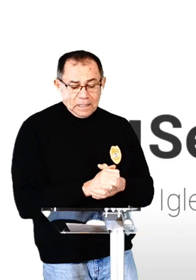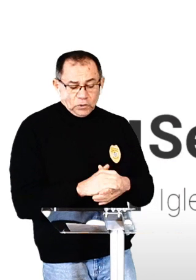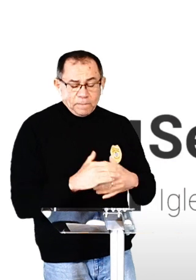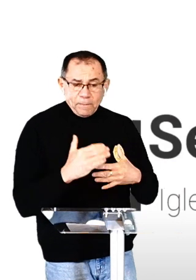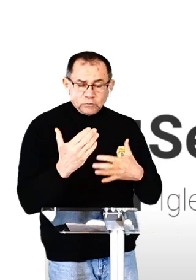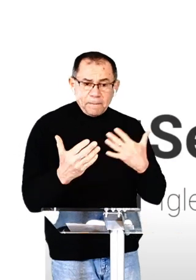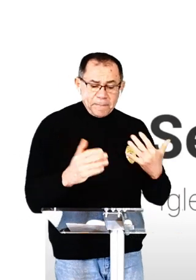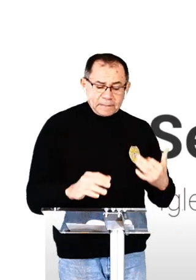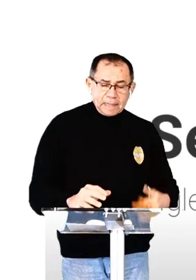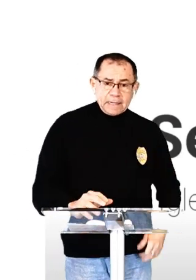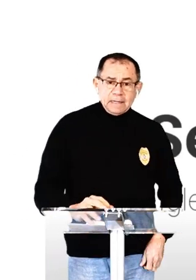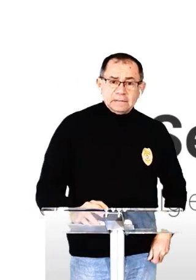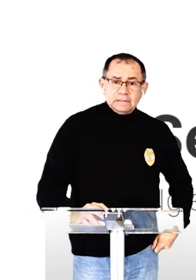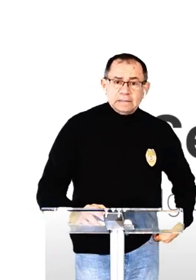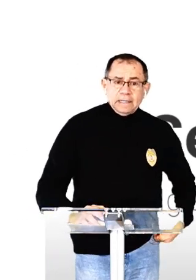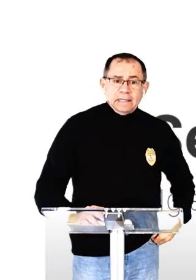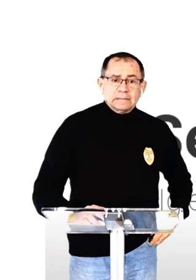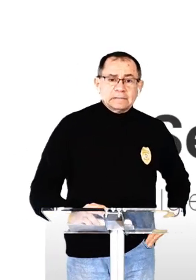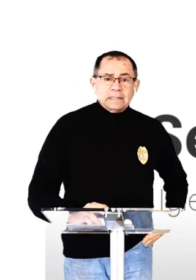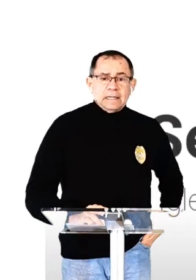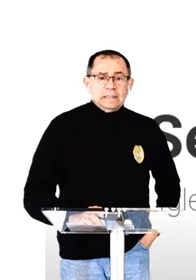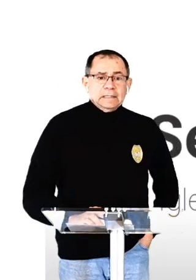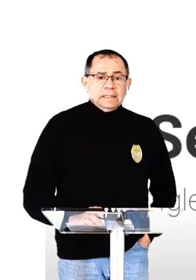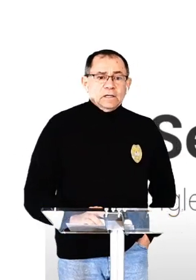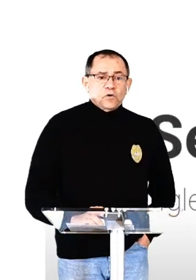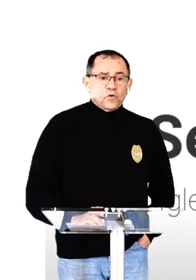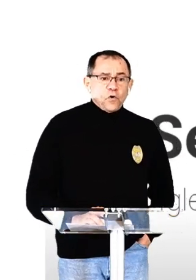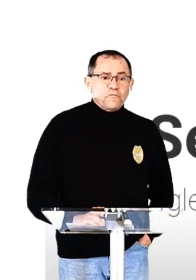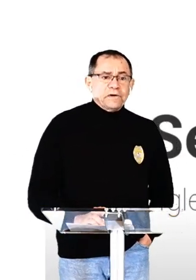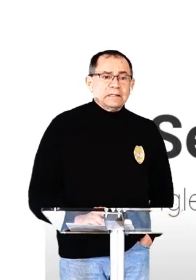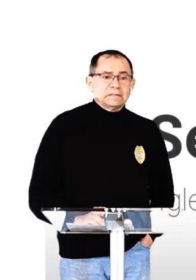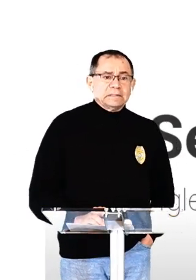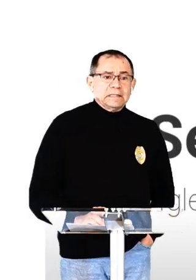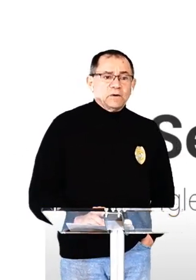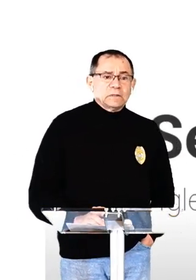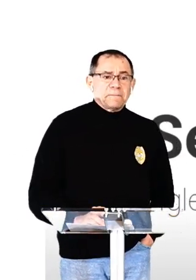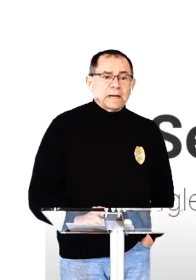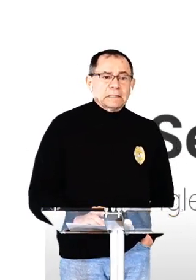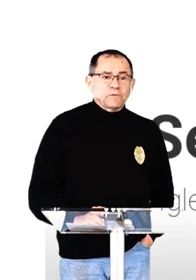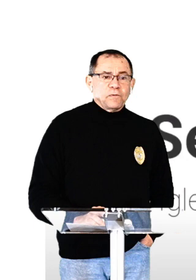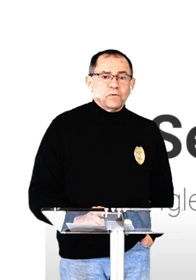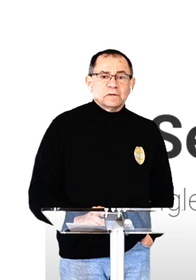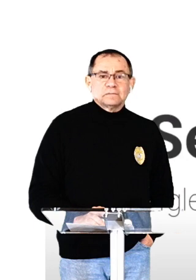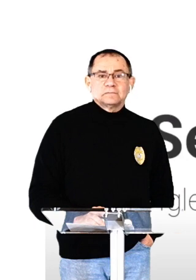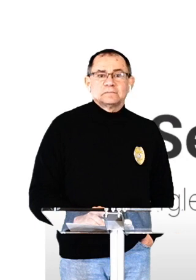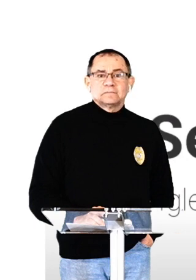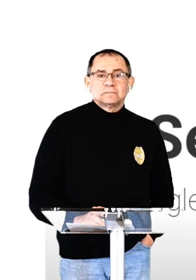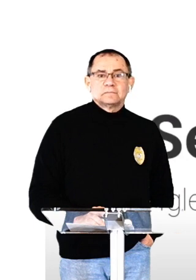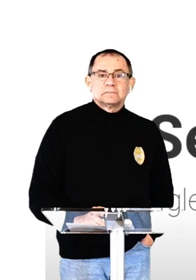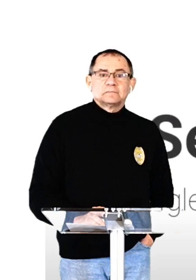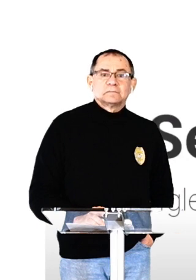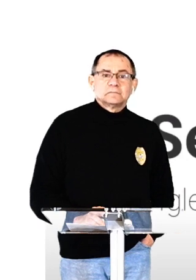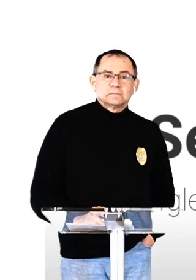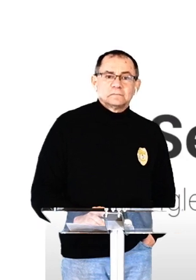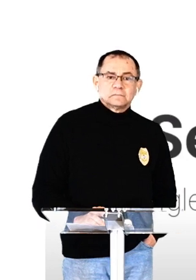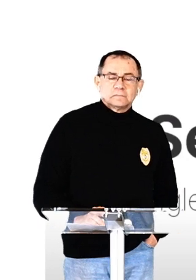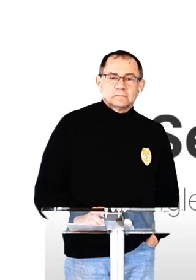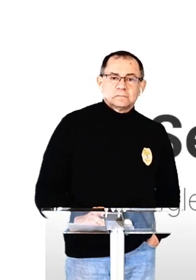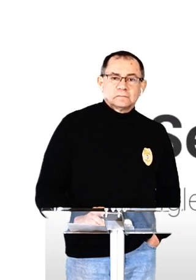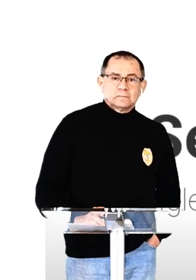gratis. Entonces veamos una parte acá de esta conferencia. Una parte, por favor.